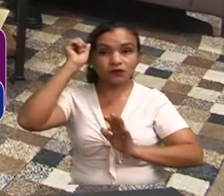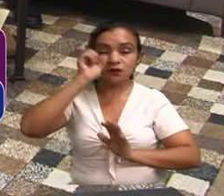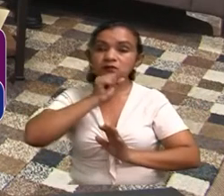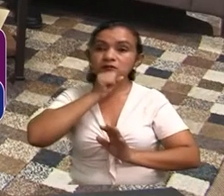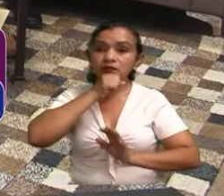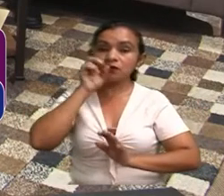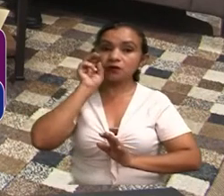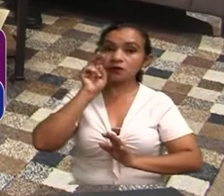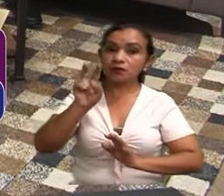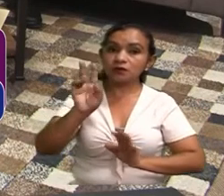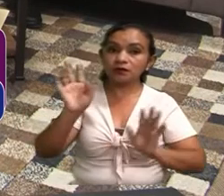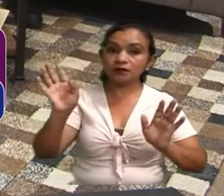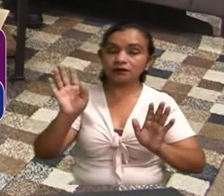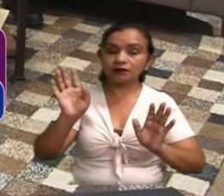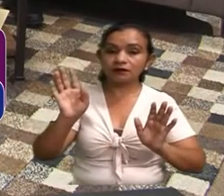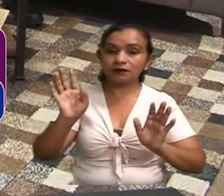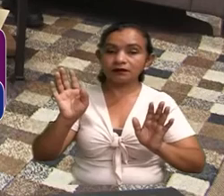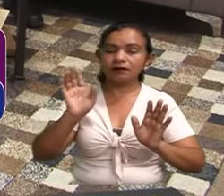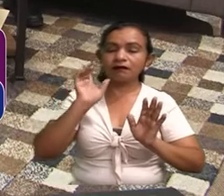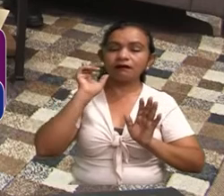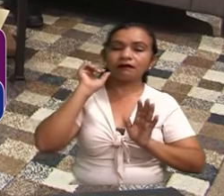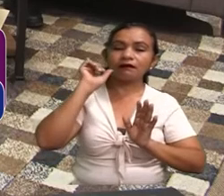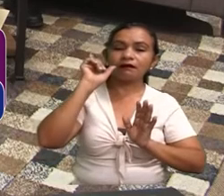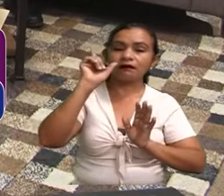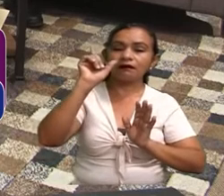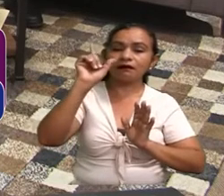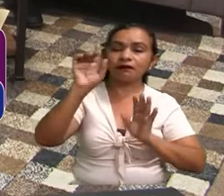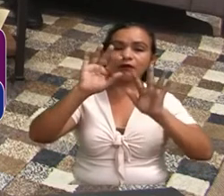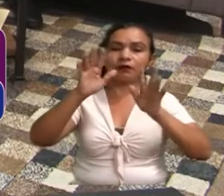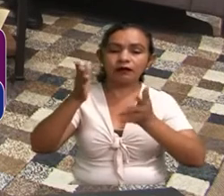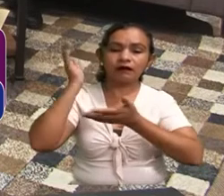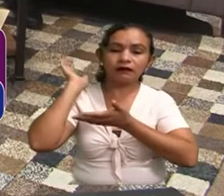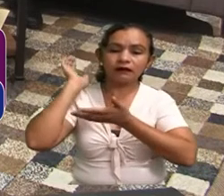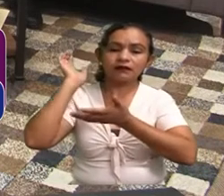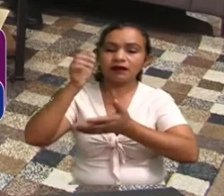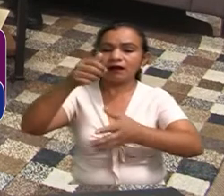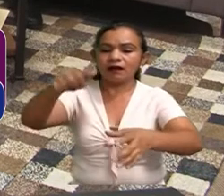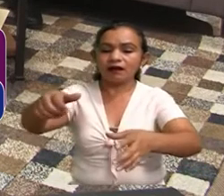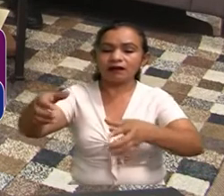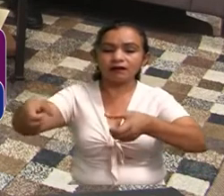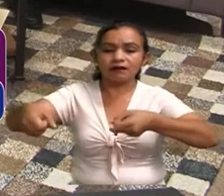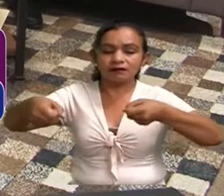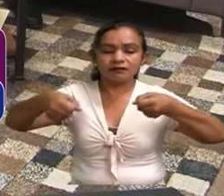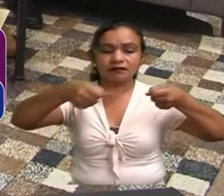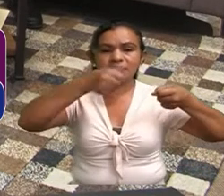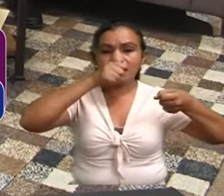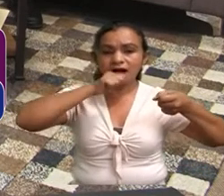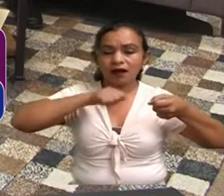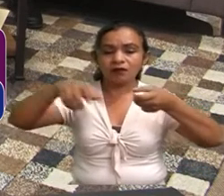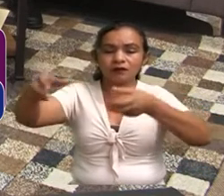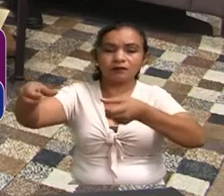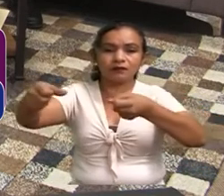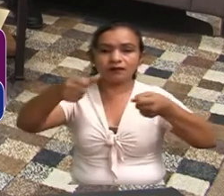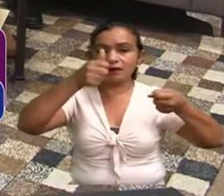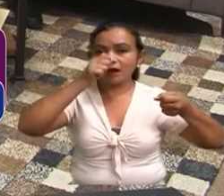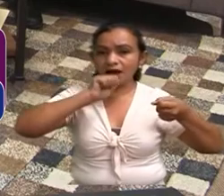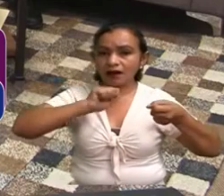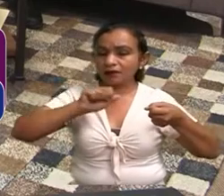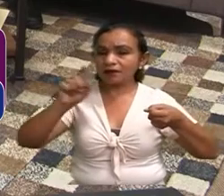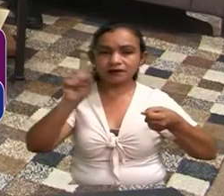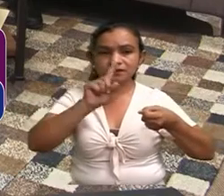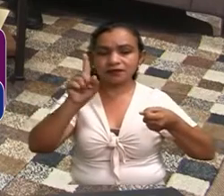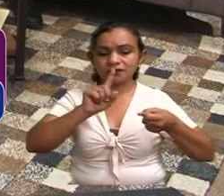ya no tienen que trasladarse a distancias grandes, las mujeres sobre todo, y los niños, las niñas, a buscar el